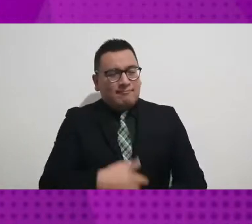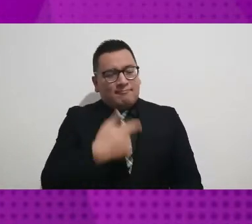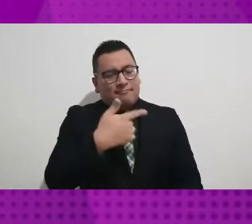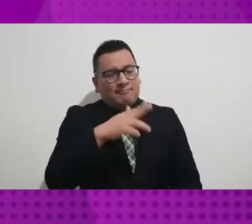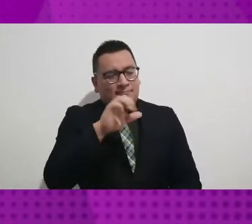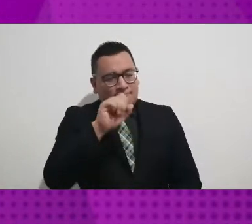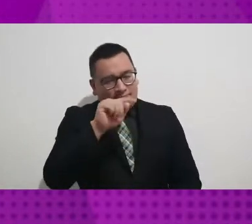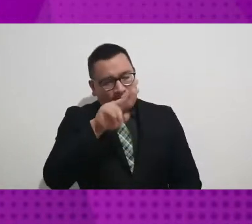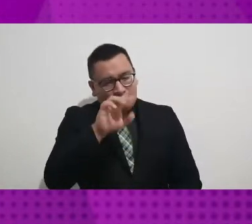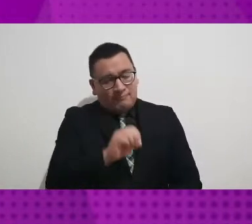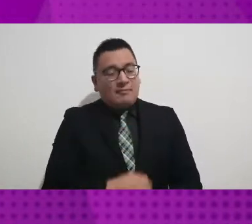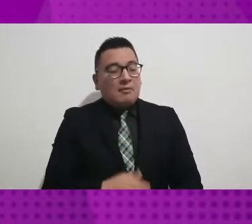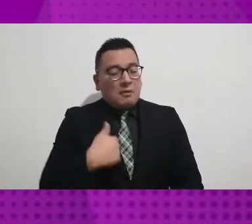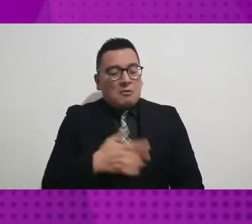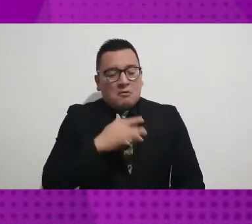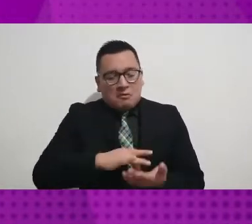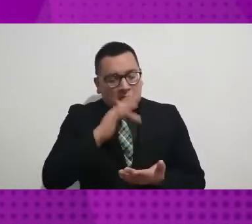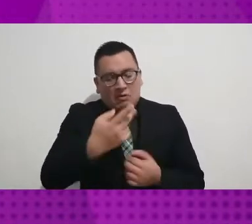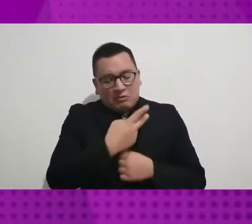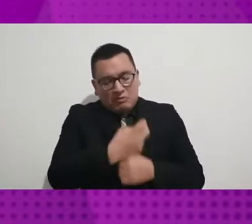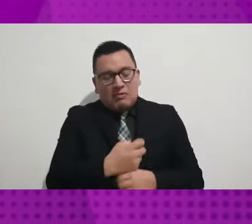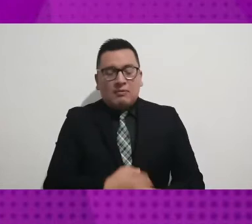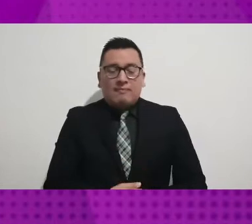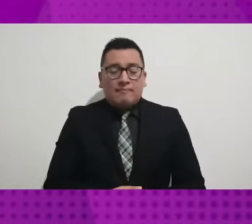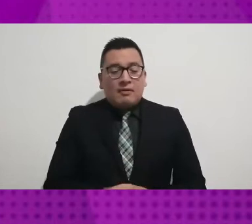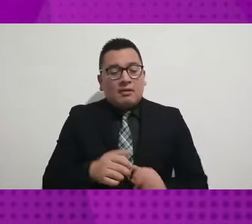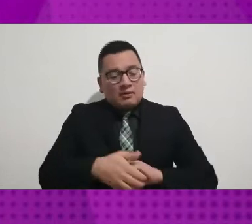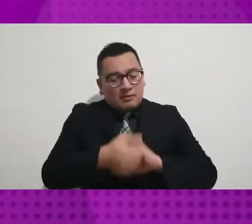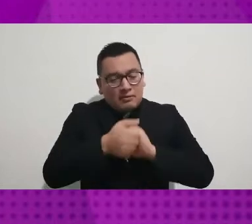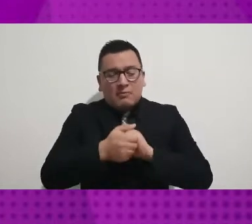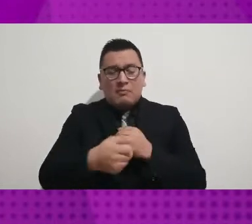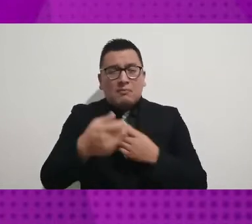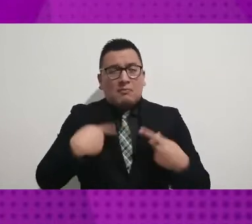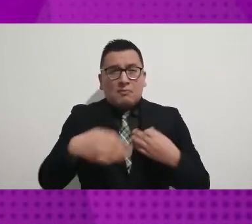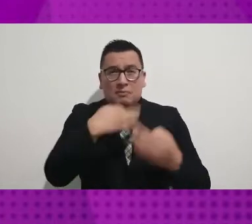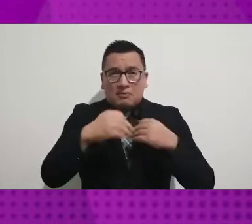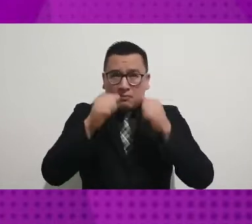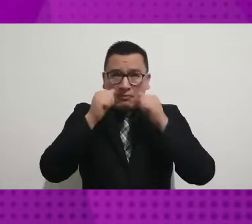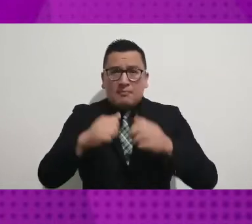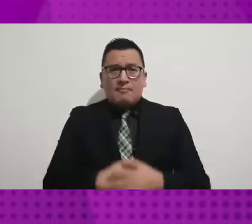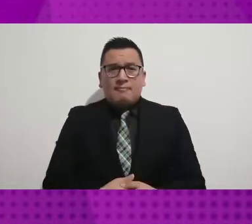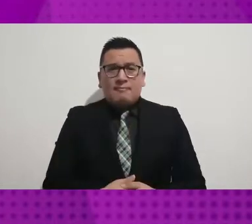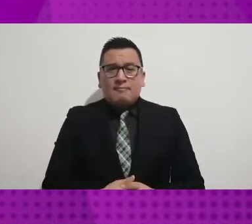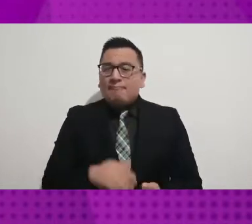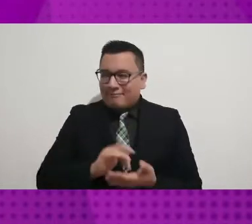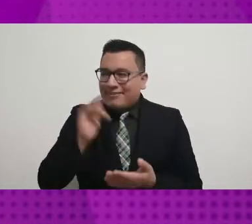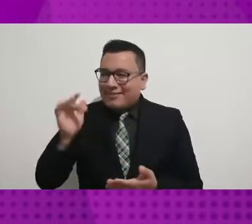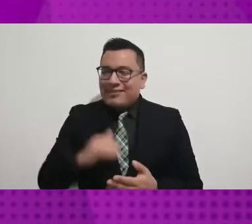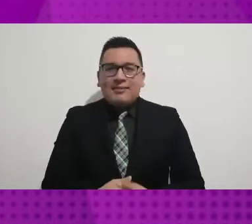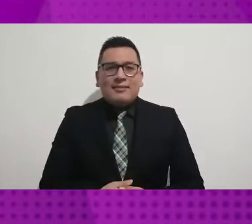buenas tardes, Gustavo. Pues agradecido de esta invitación para la urna y un saludo a todo el público que nos ve y nos